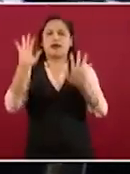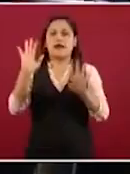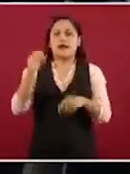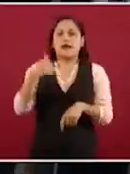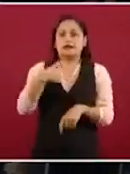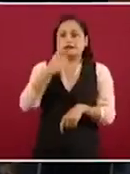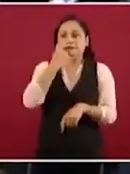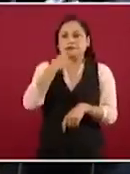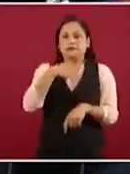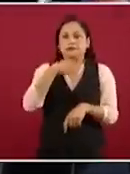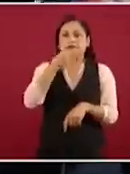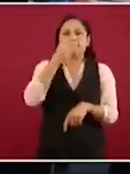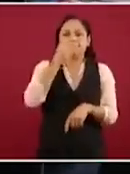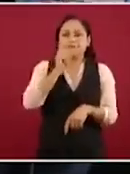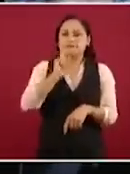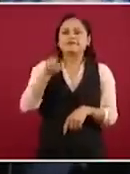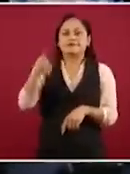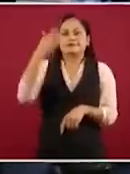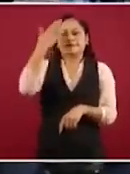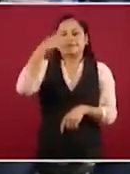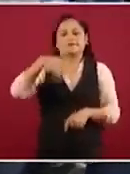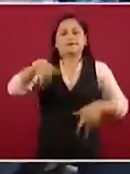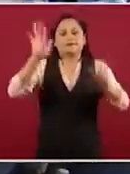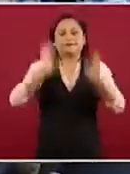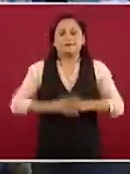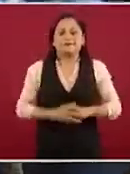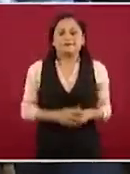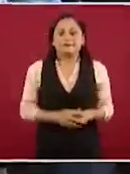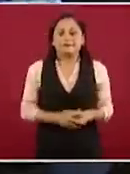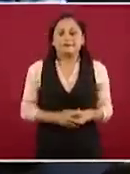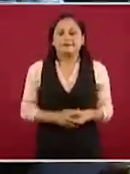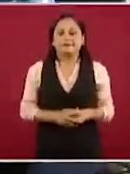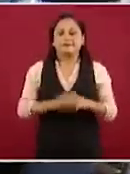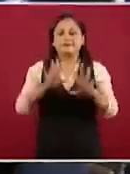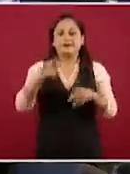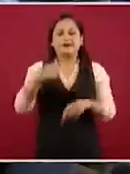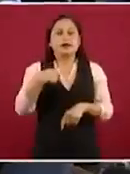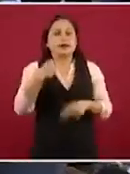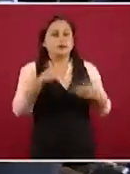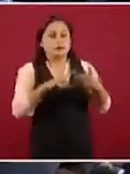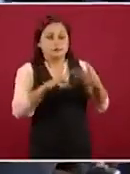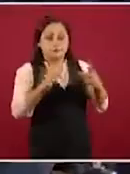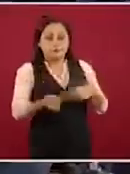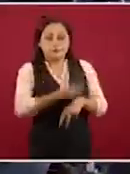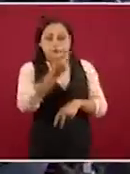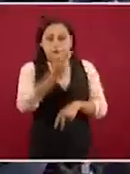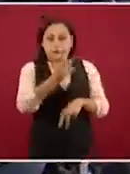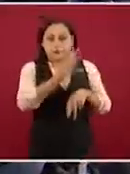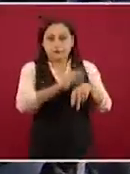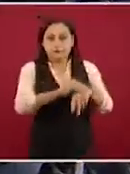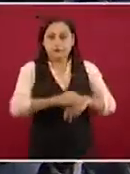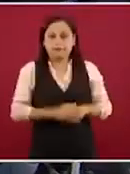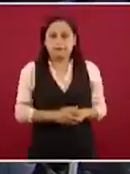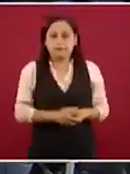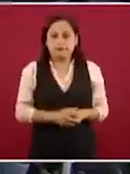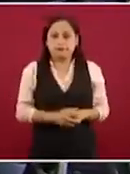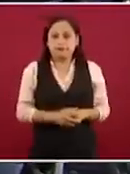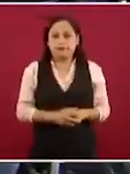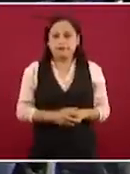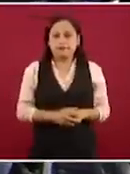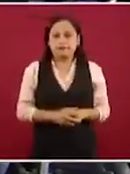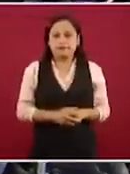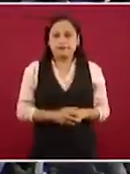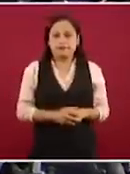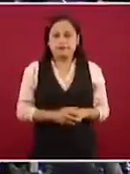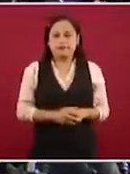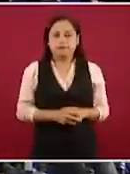Ya. Una pregunta, presidente, ya. Si me permite. Bueno, presidente, ¿cuáles son los